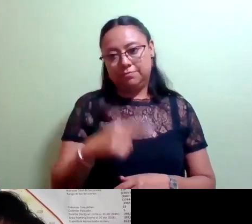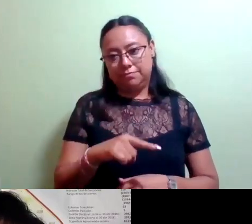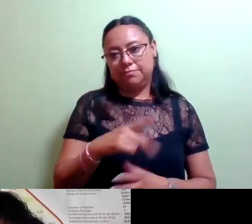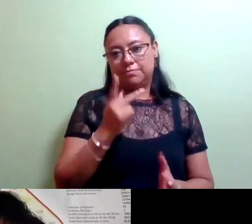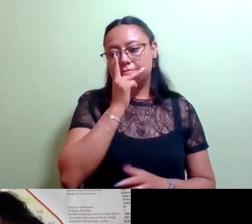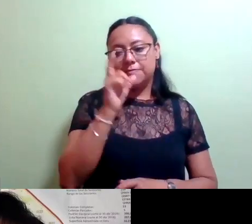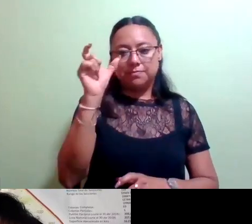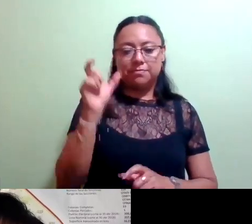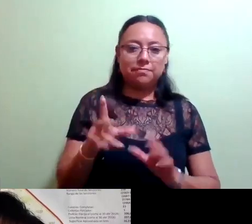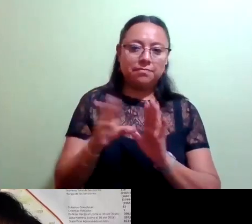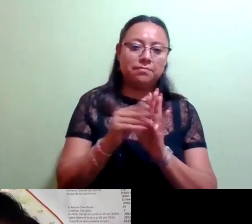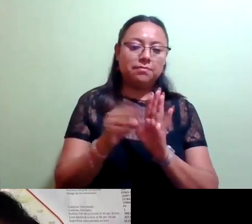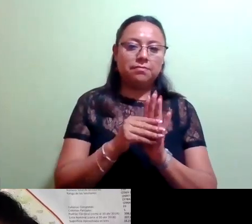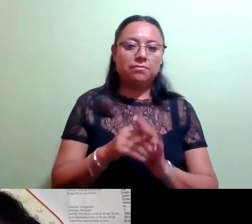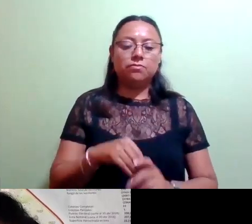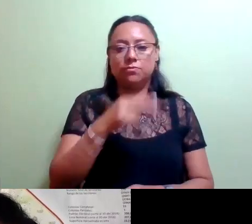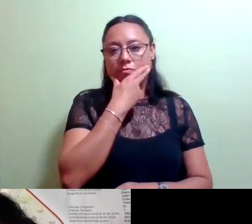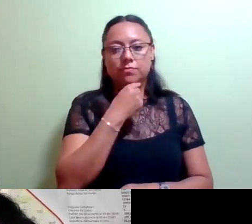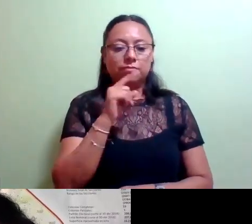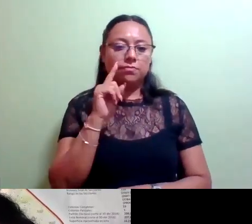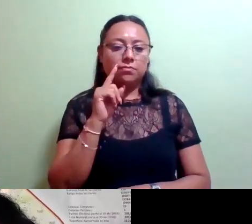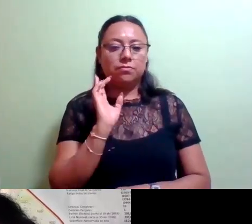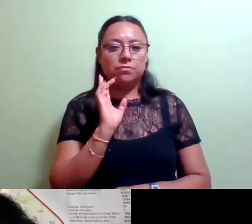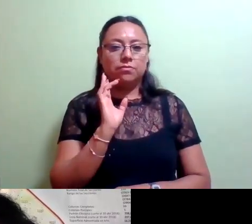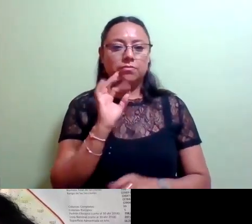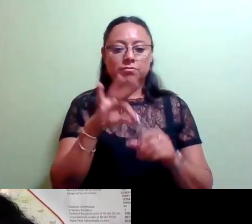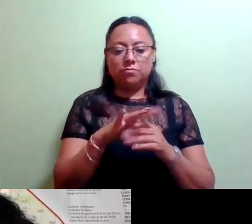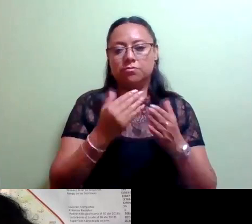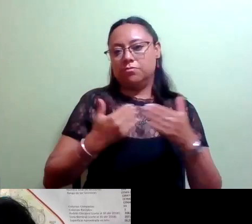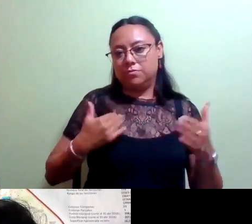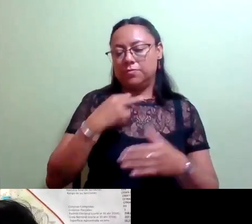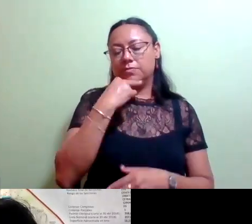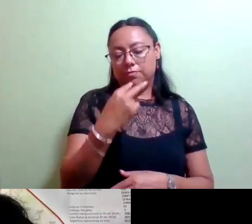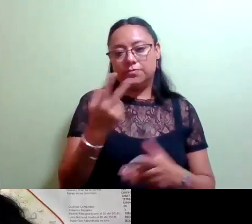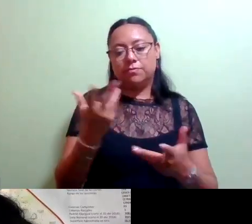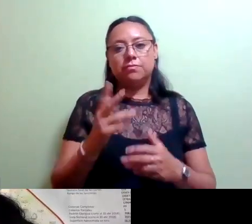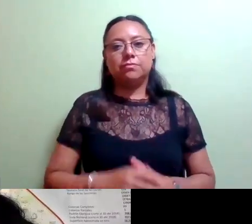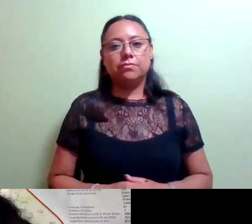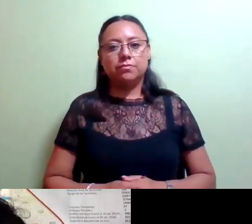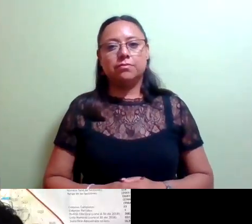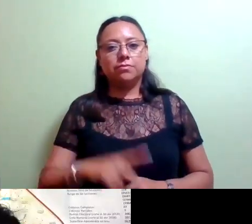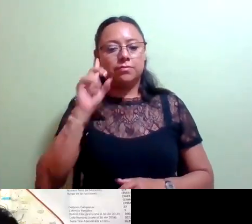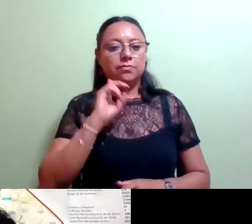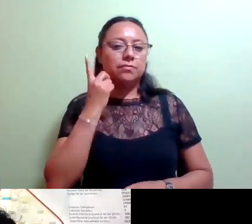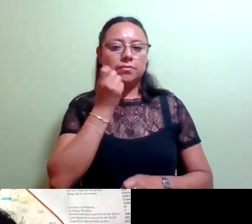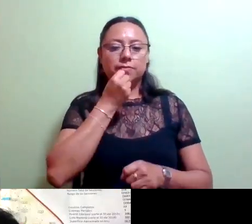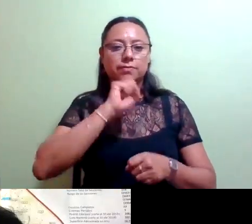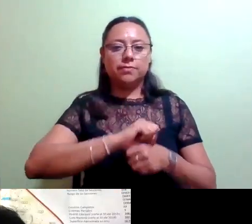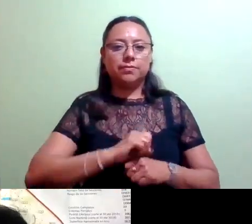nada más las y los votos que se hicieron de viva voz, por favor, diputada secretaria.